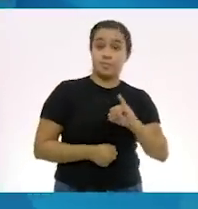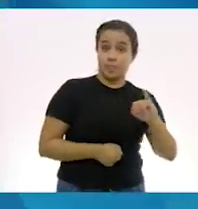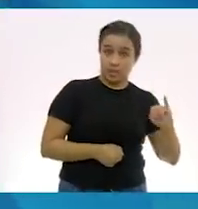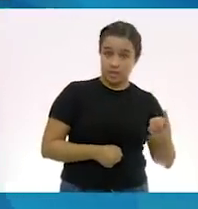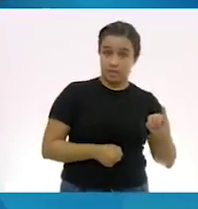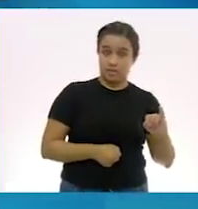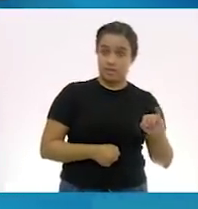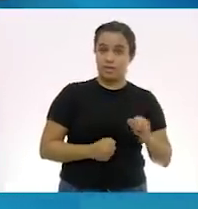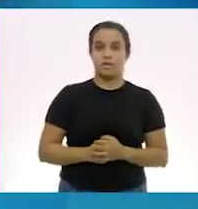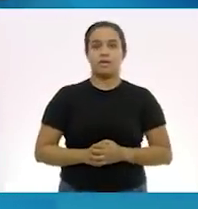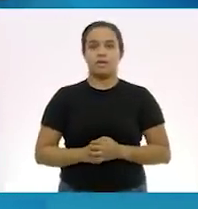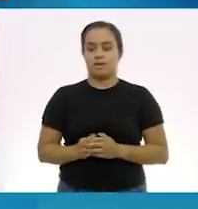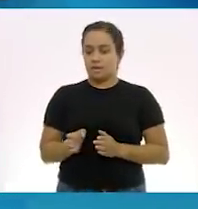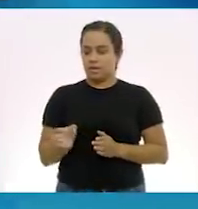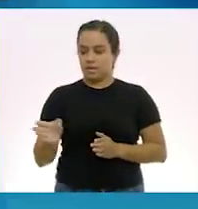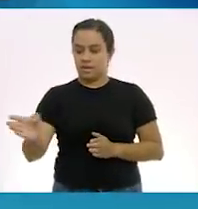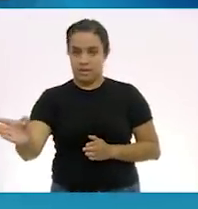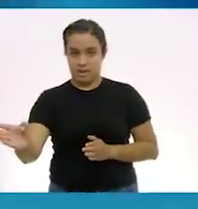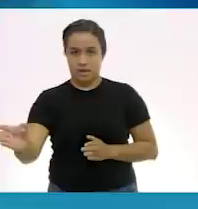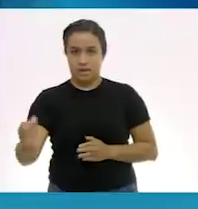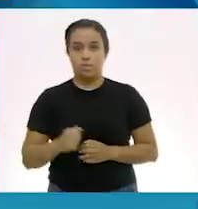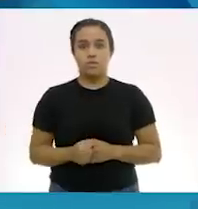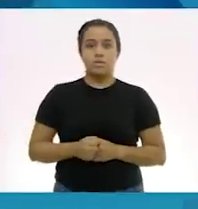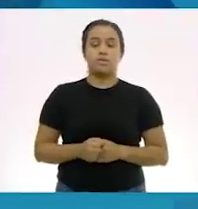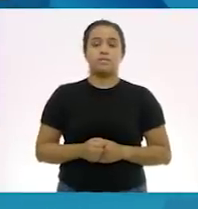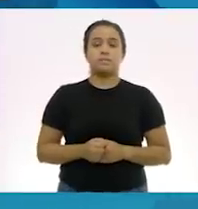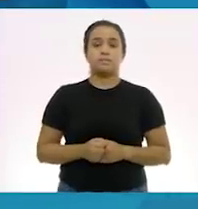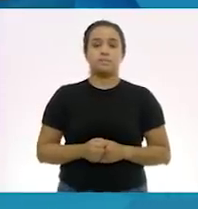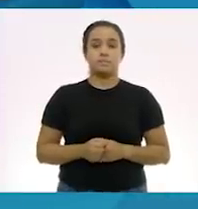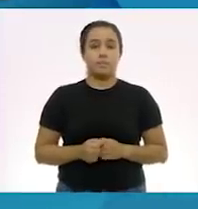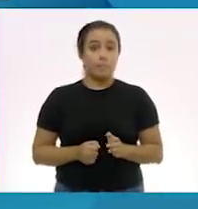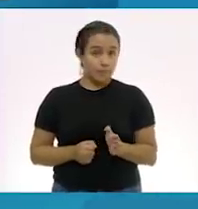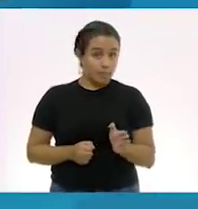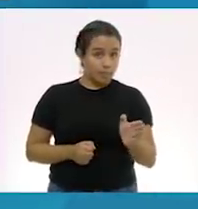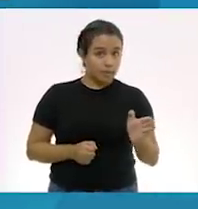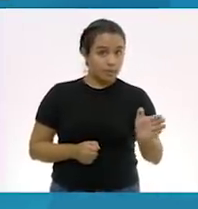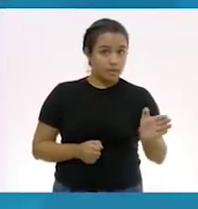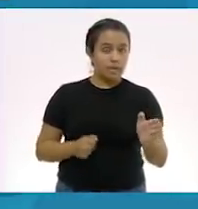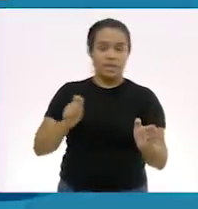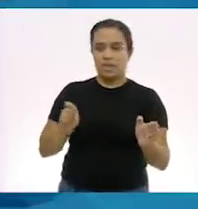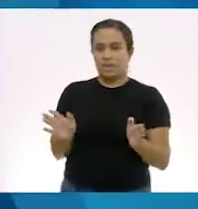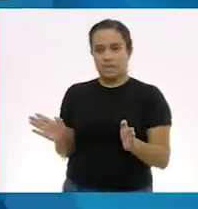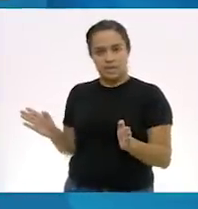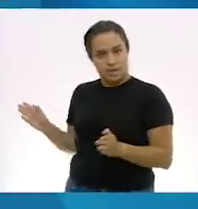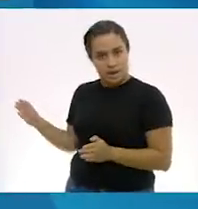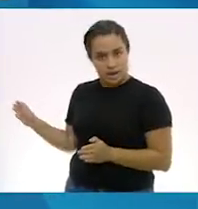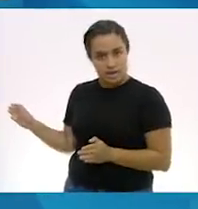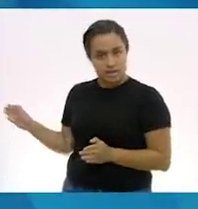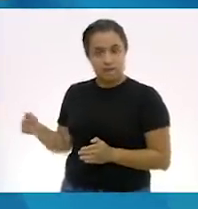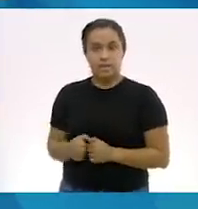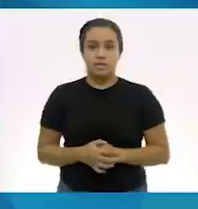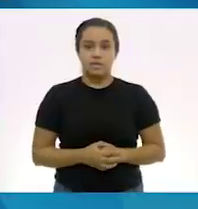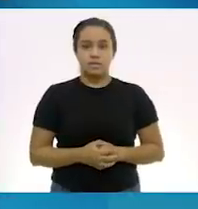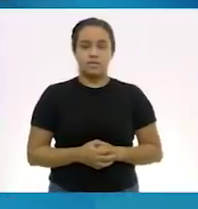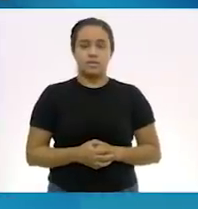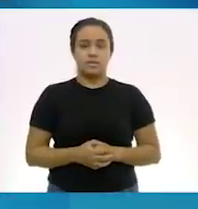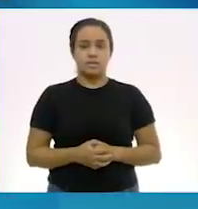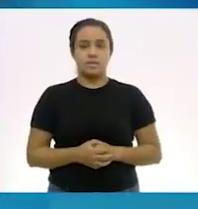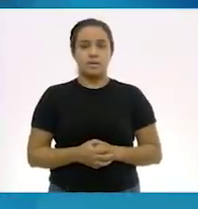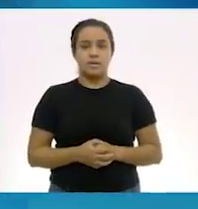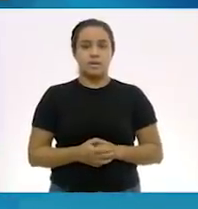hace referencia a una esfera dentro de la cual puedes moverte. Imagina una burbuja que solo tú ocupas y dentro de la